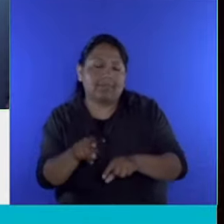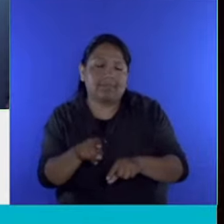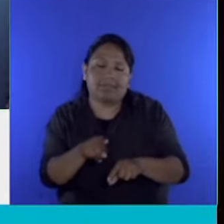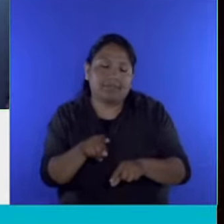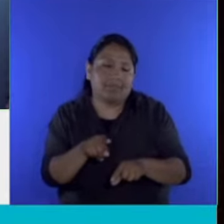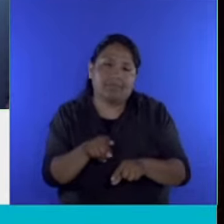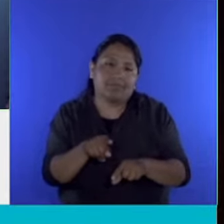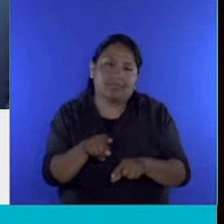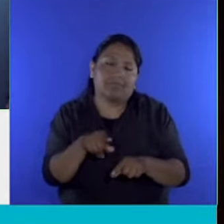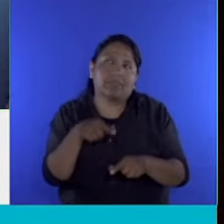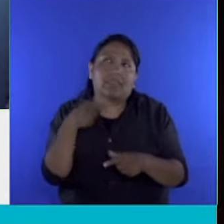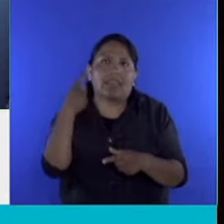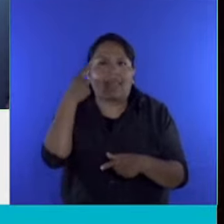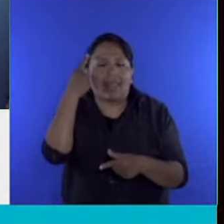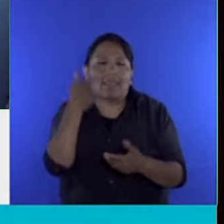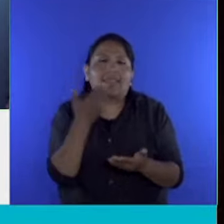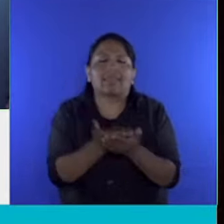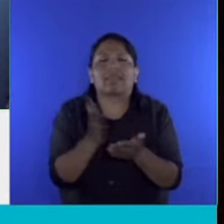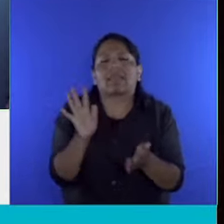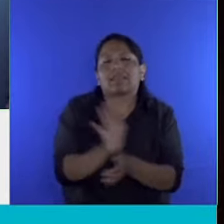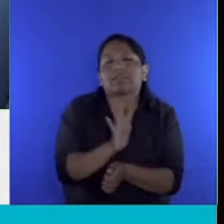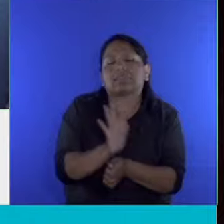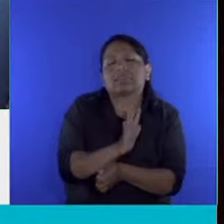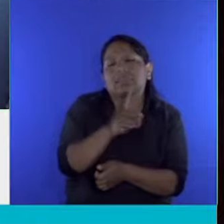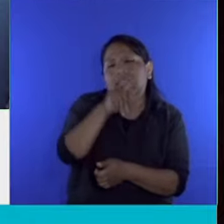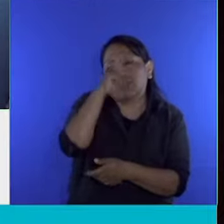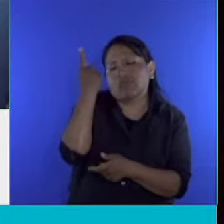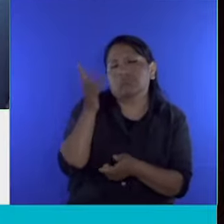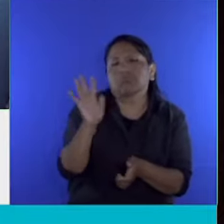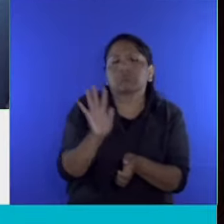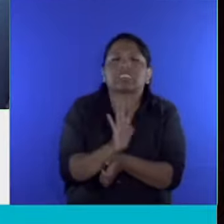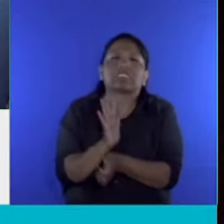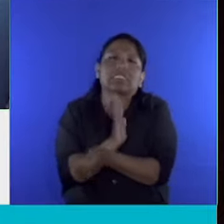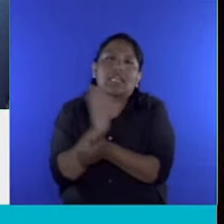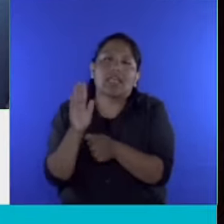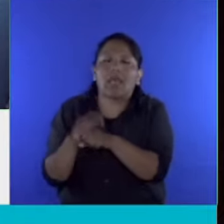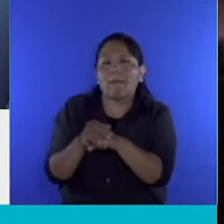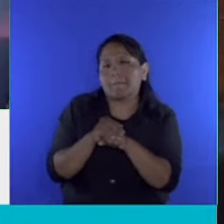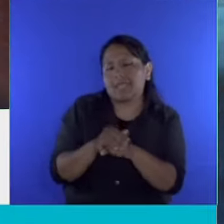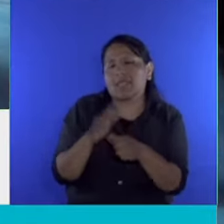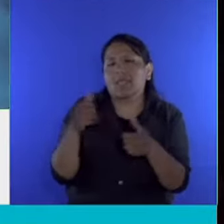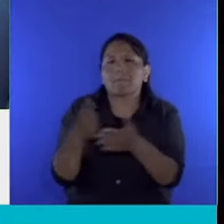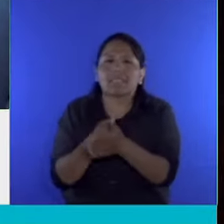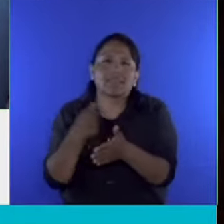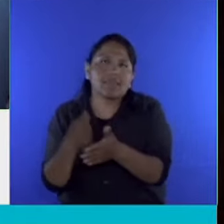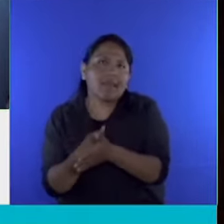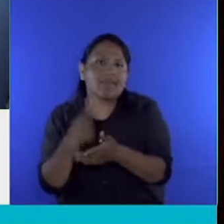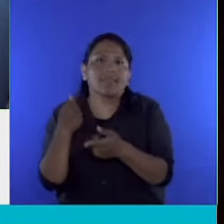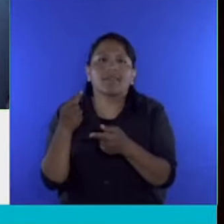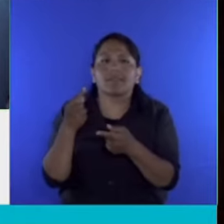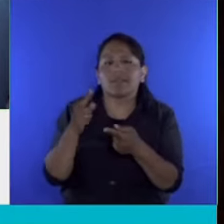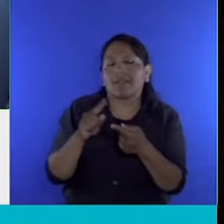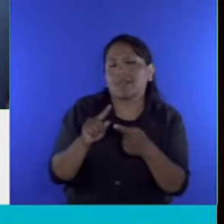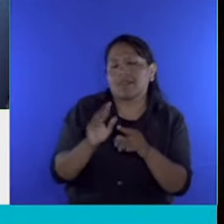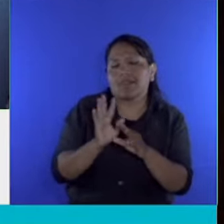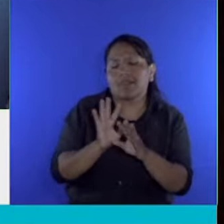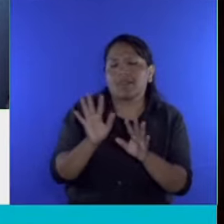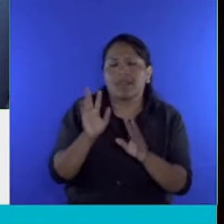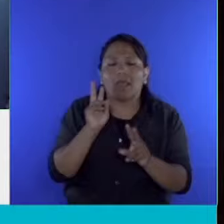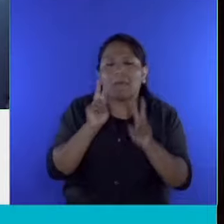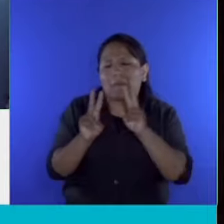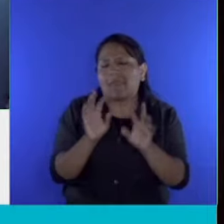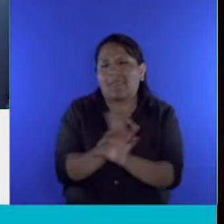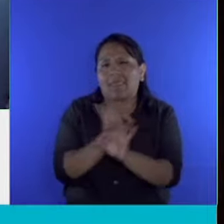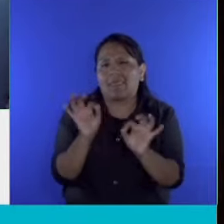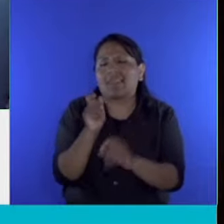cual plantean que el cine nacional es solo cine de amigo partidario milit militante nada